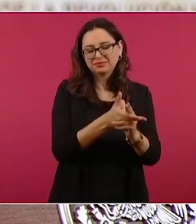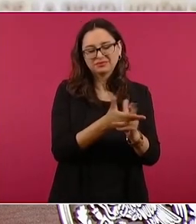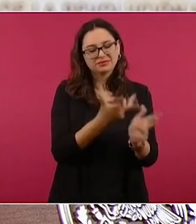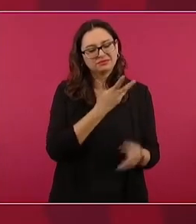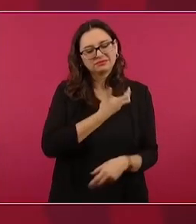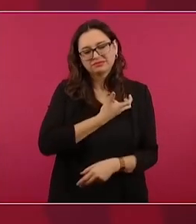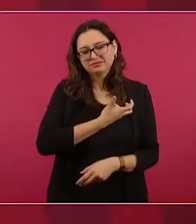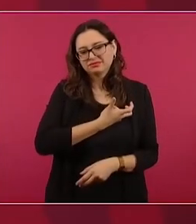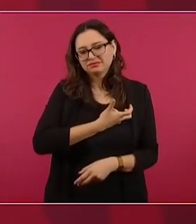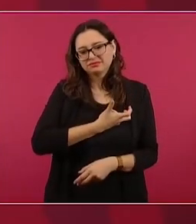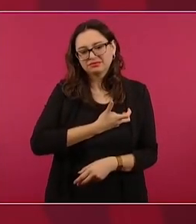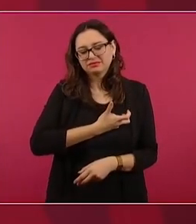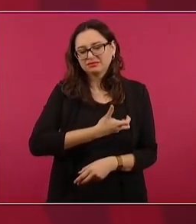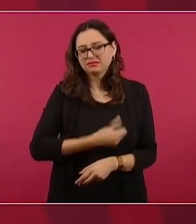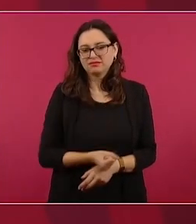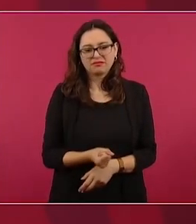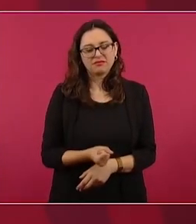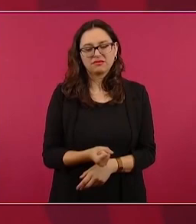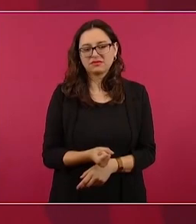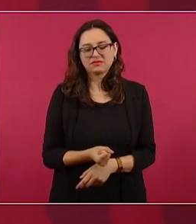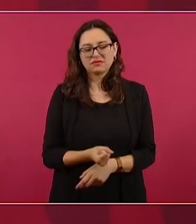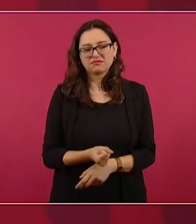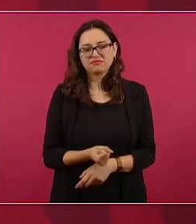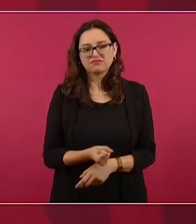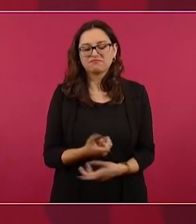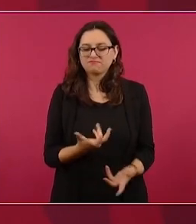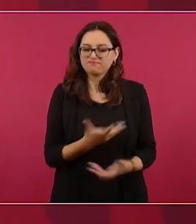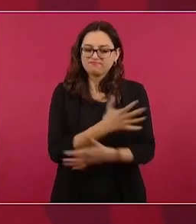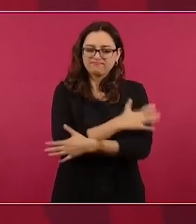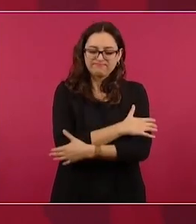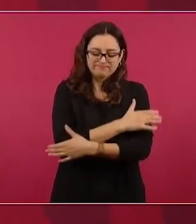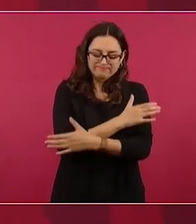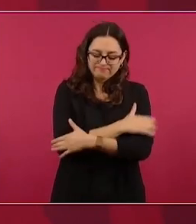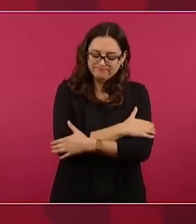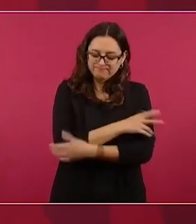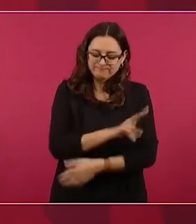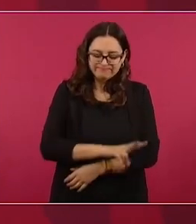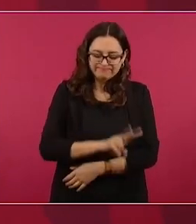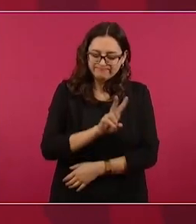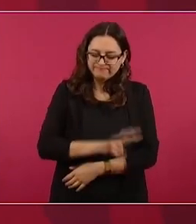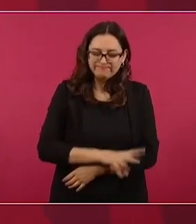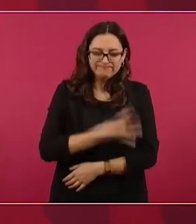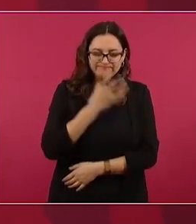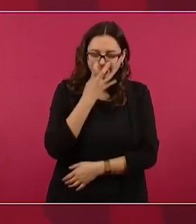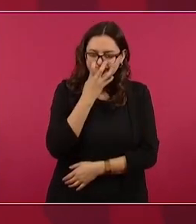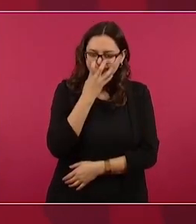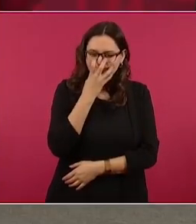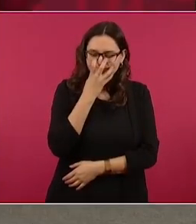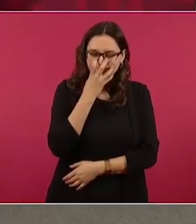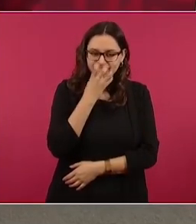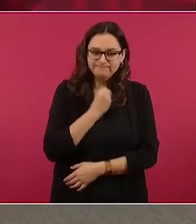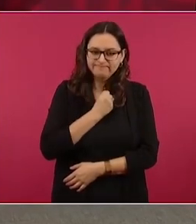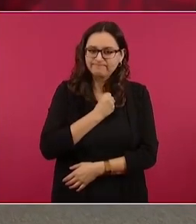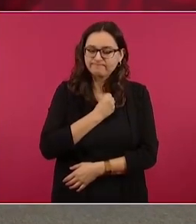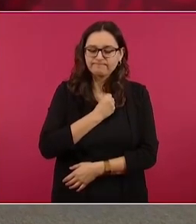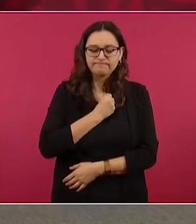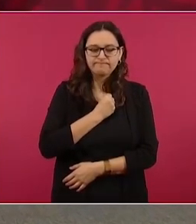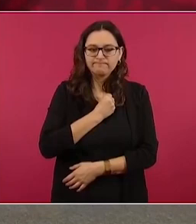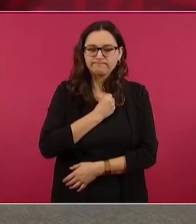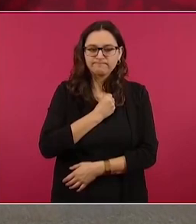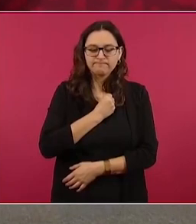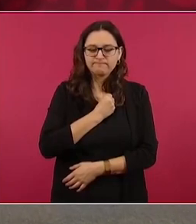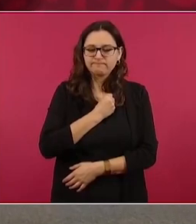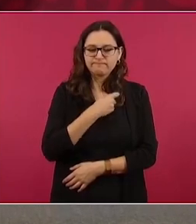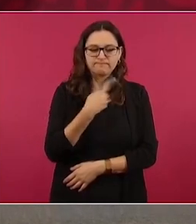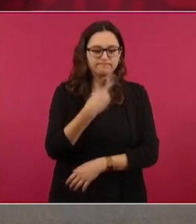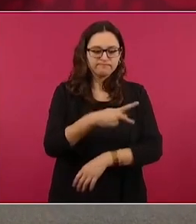Pues primero mi abrazo, mi tristeza por este crimen. Mi